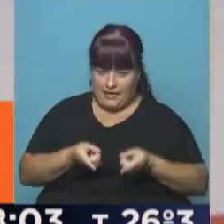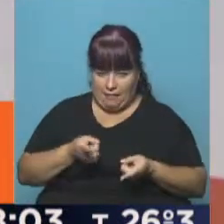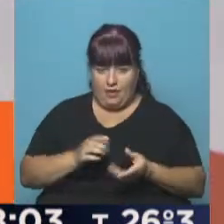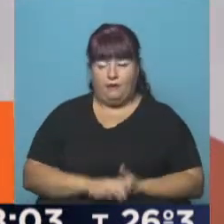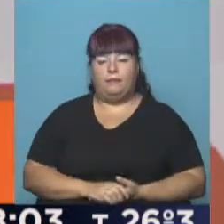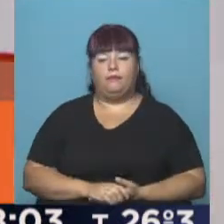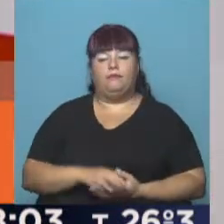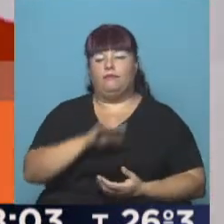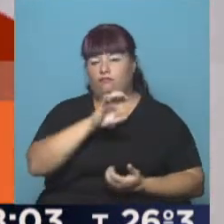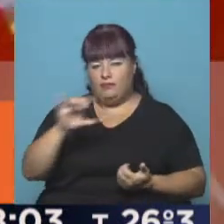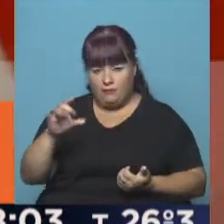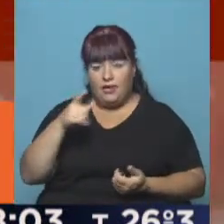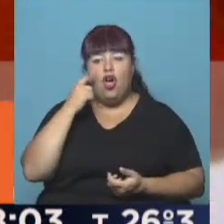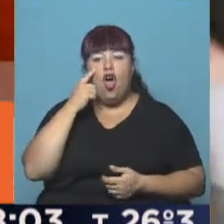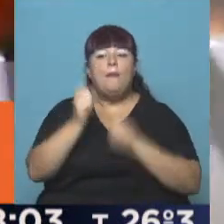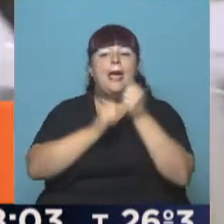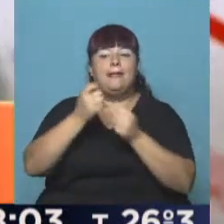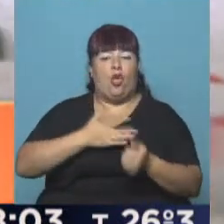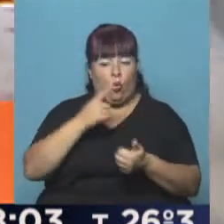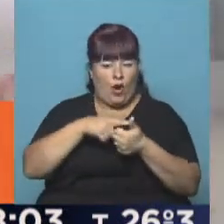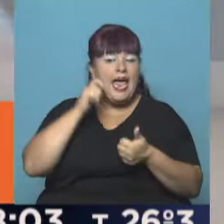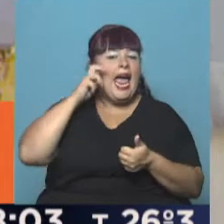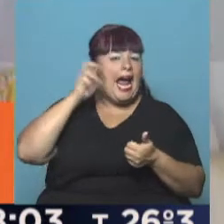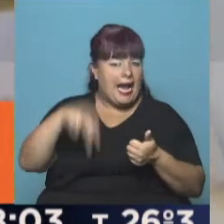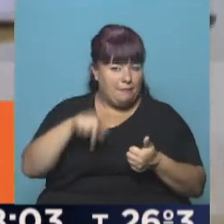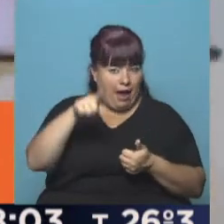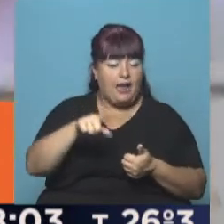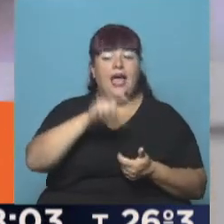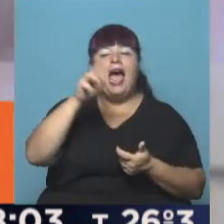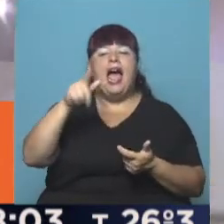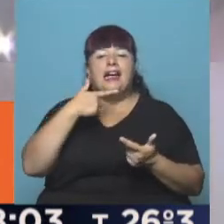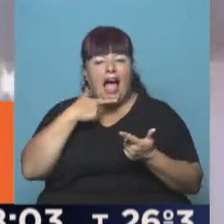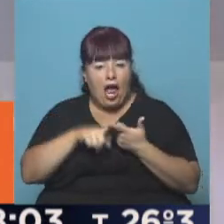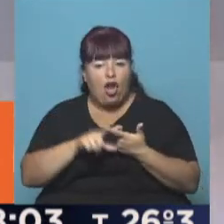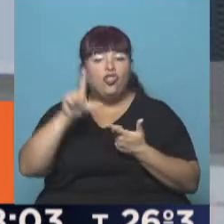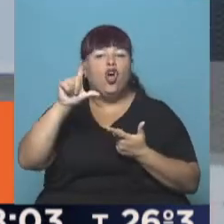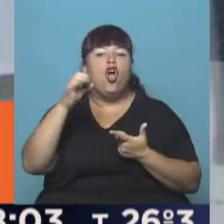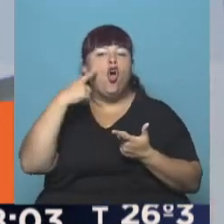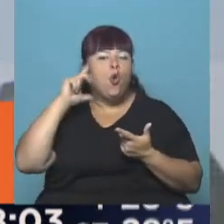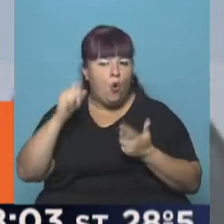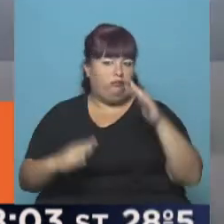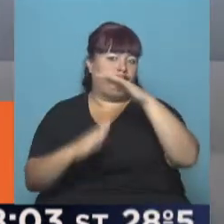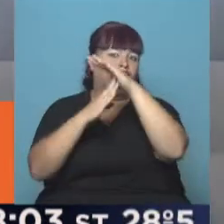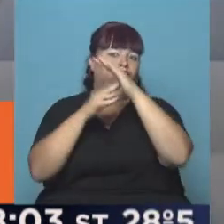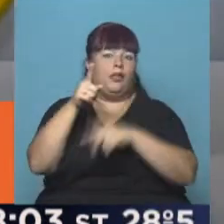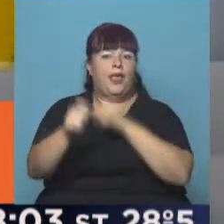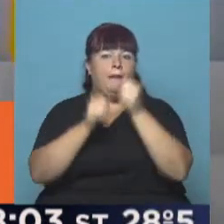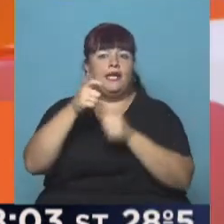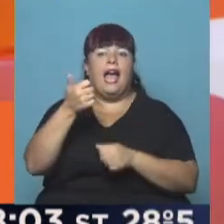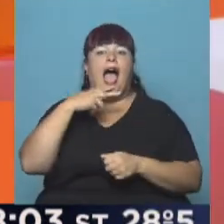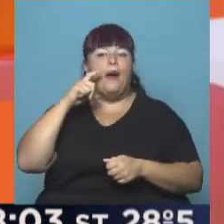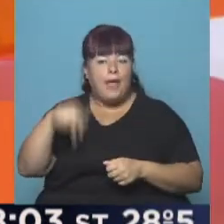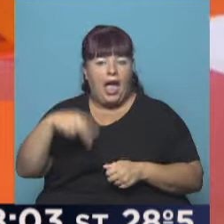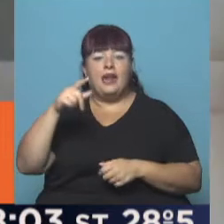Germán Efromovich, sobre los empresarios Germán Efromovich de Avianca, Carlos Colunga López, CEO de Avian